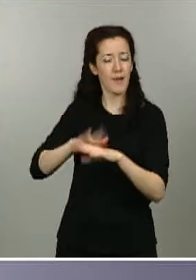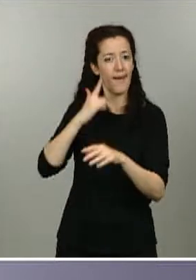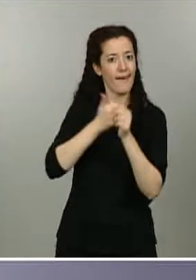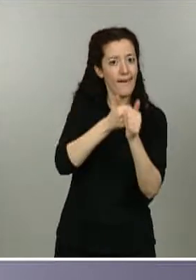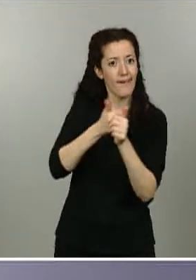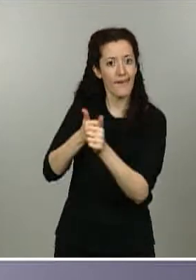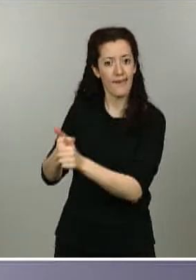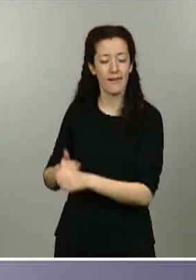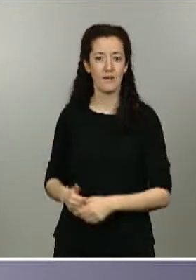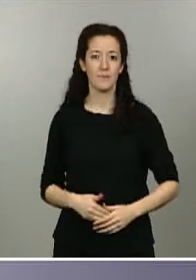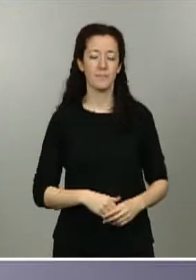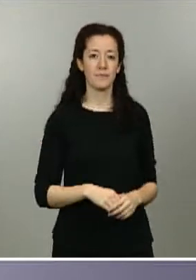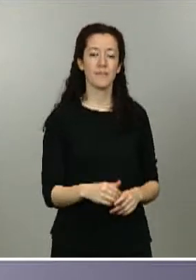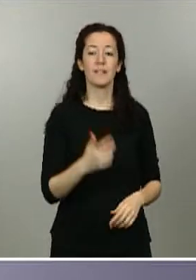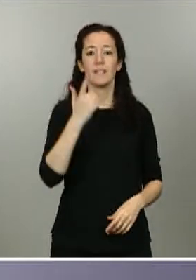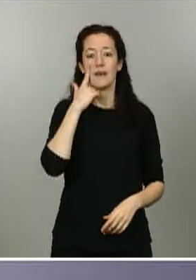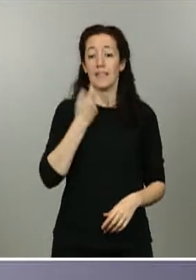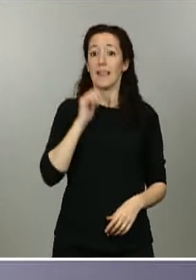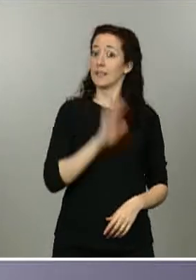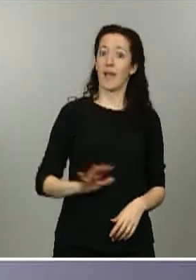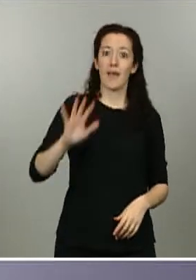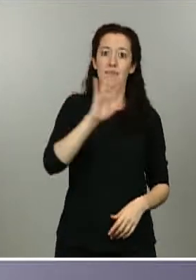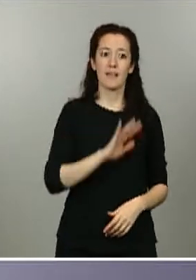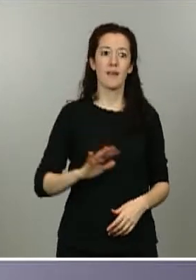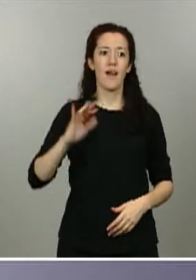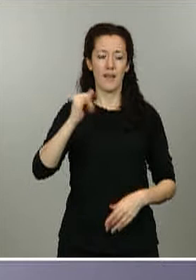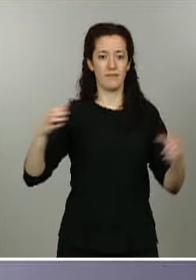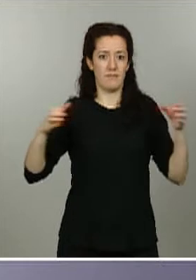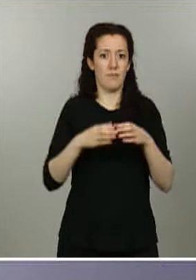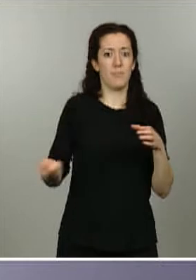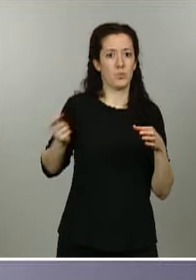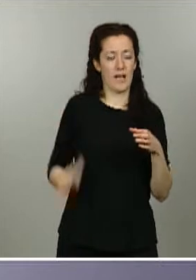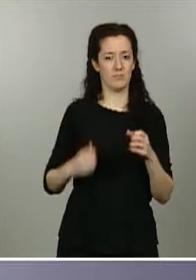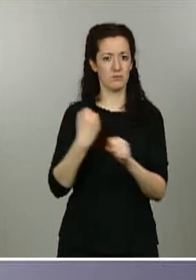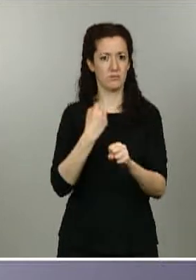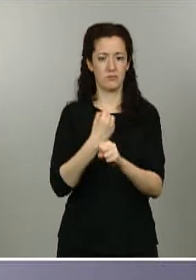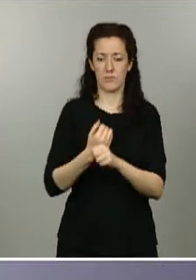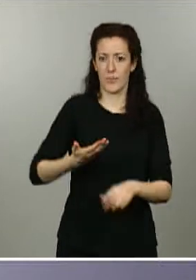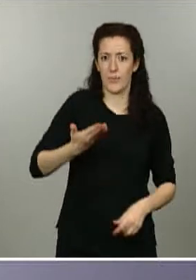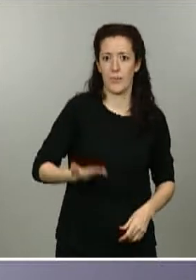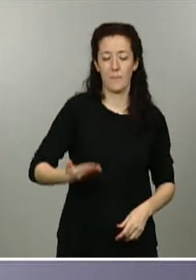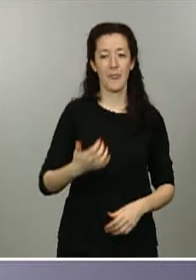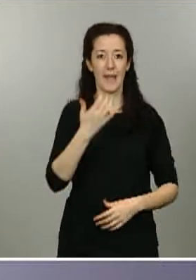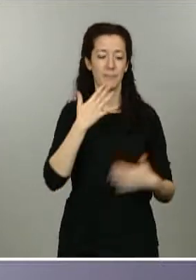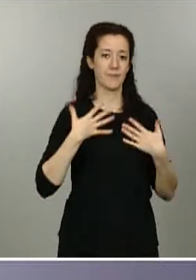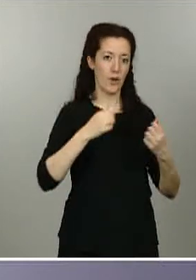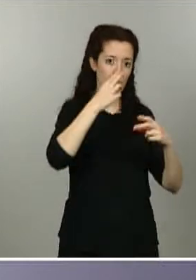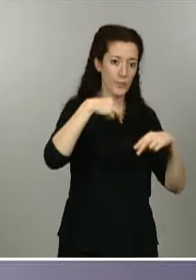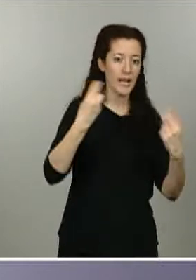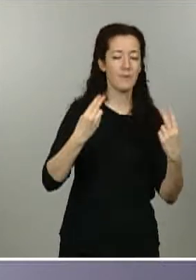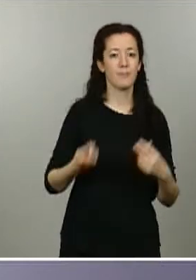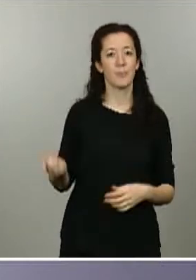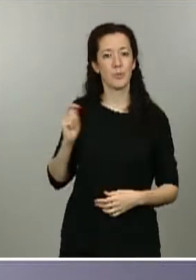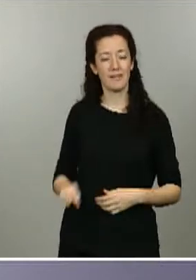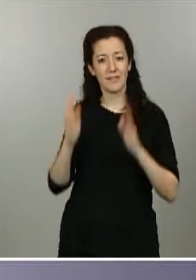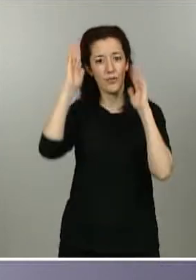trabajando de manera muy importante en todo el proceso. Gente de salud pública, gente de atención primaria. Además, durante todo este tiempo se han